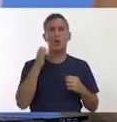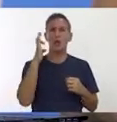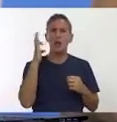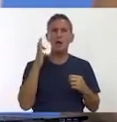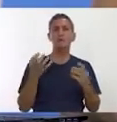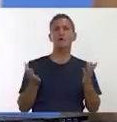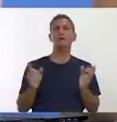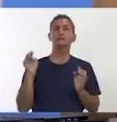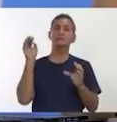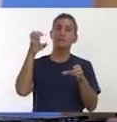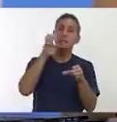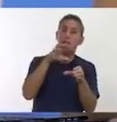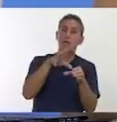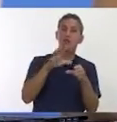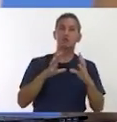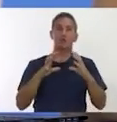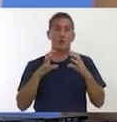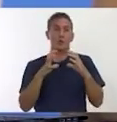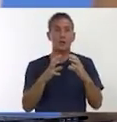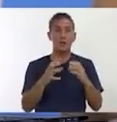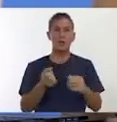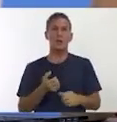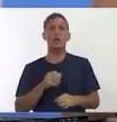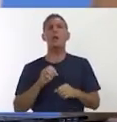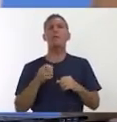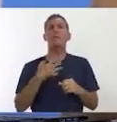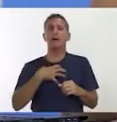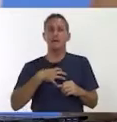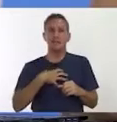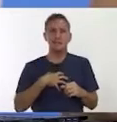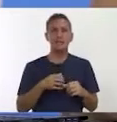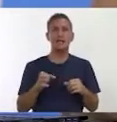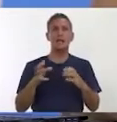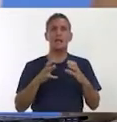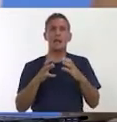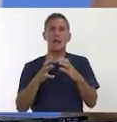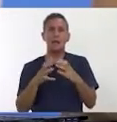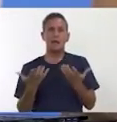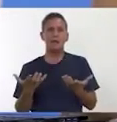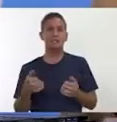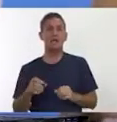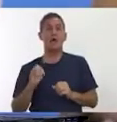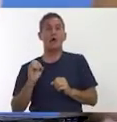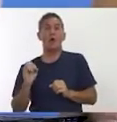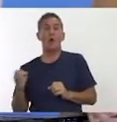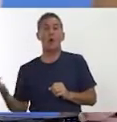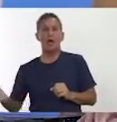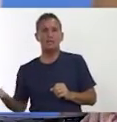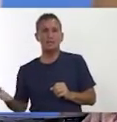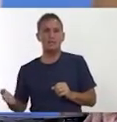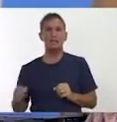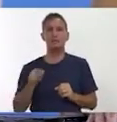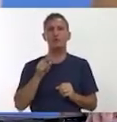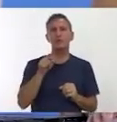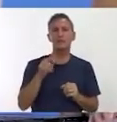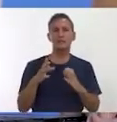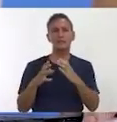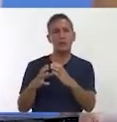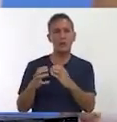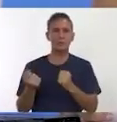que se está actuando sobre el cuerpo, para poder determinar la masa del cuerpo o la aceleración en la cual